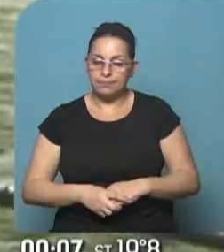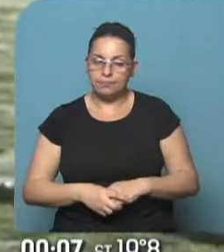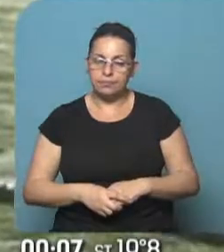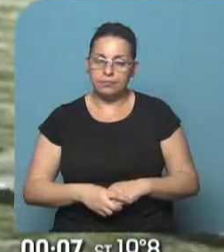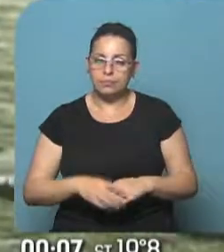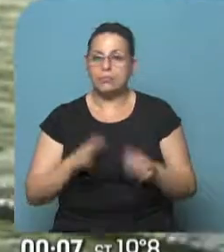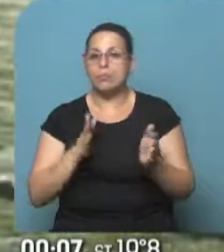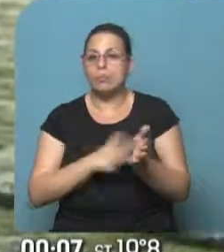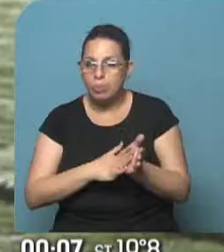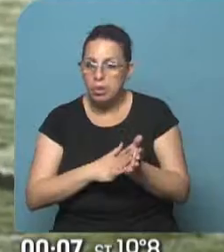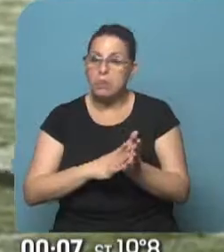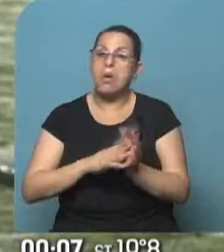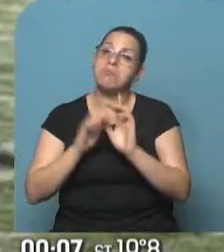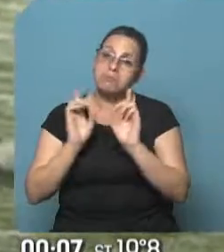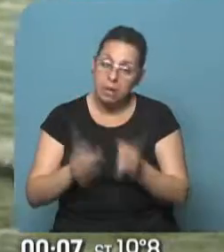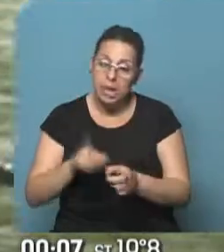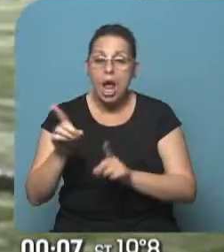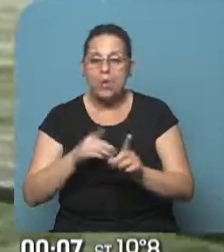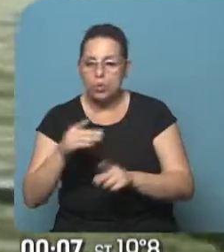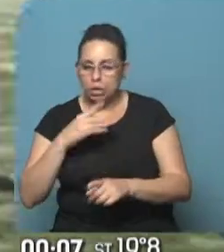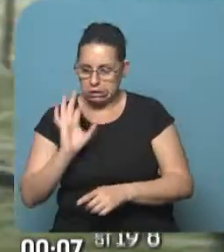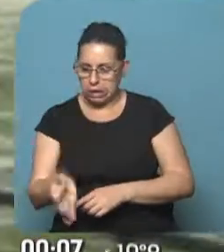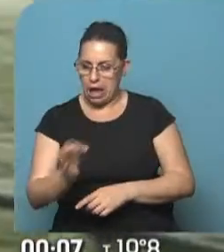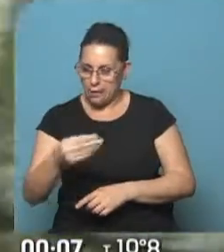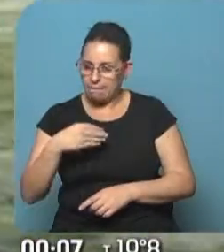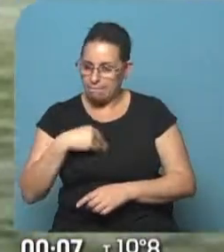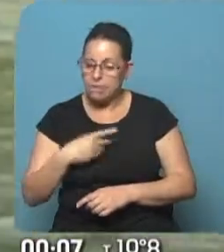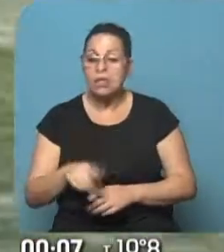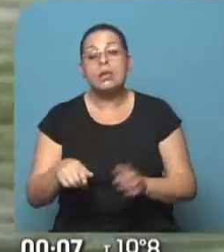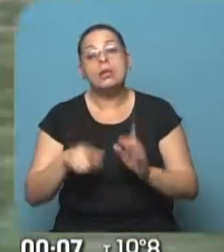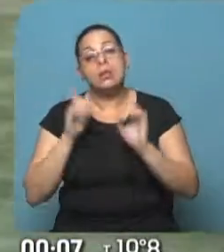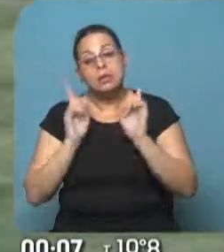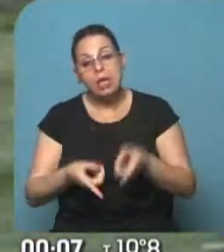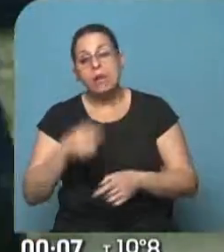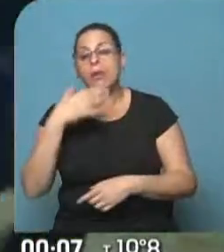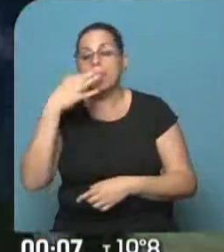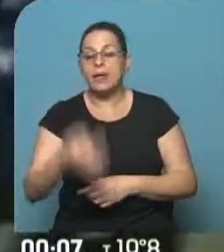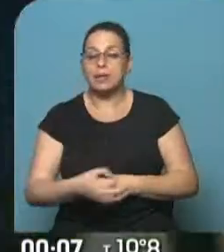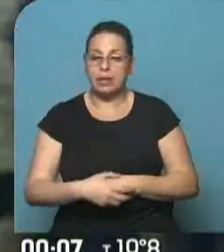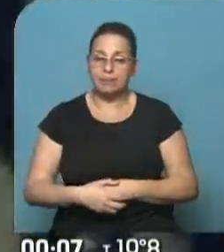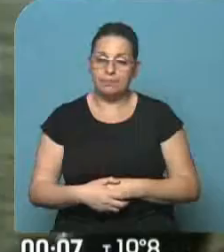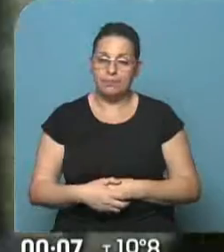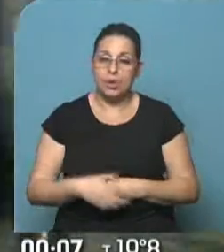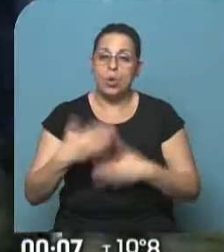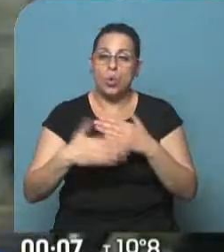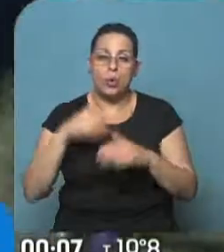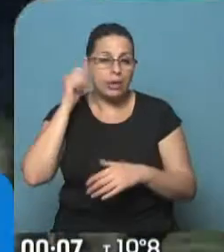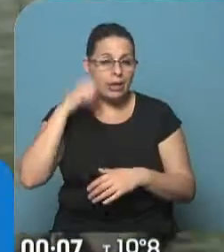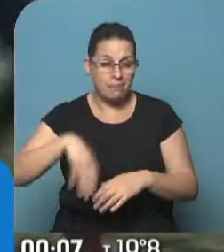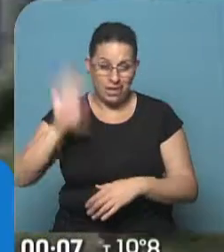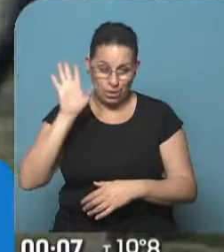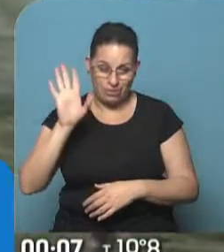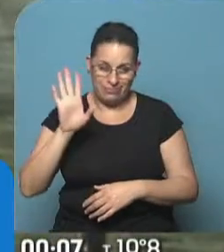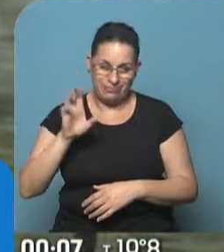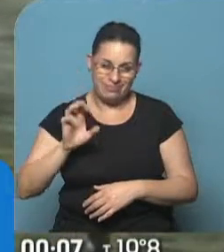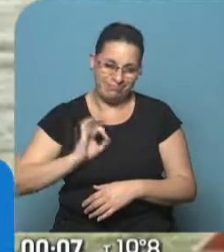en prueba y con algunas convicciones. Es cierto también que los mayores, los viejitos de